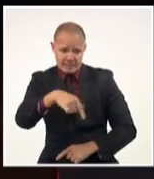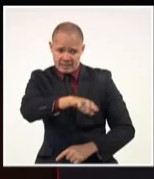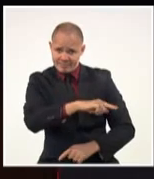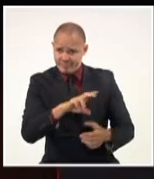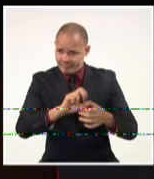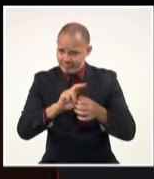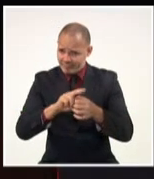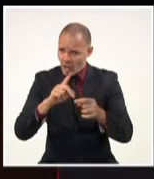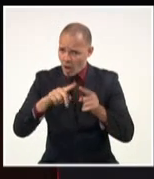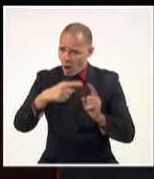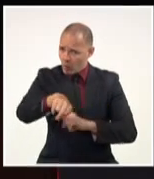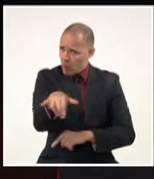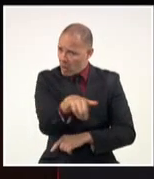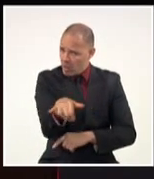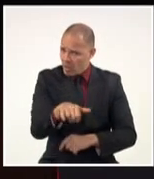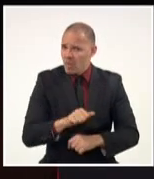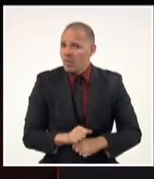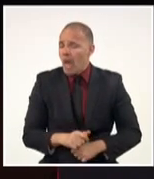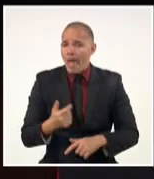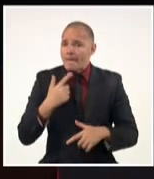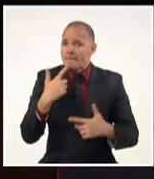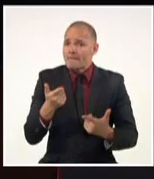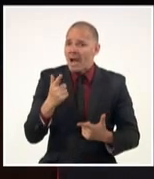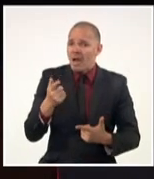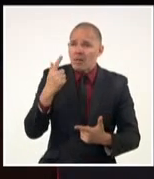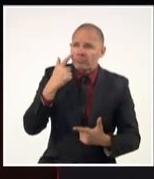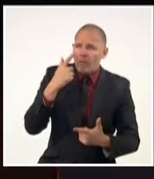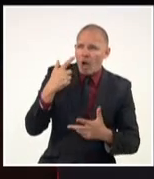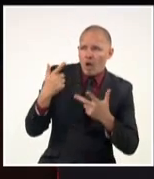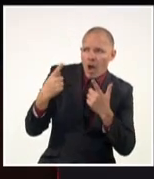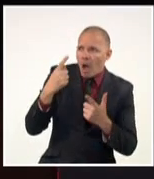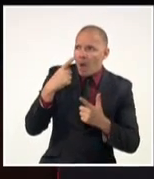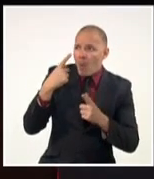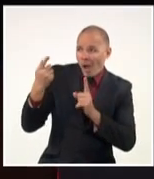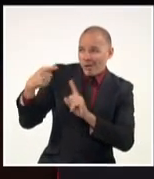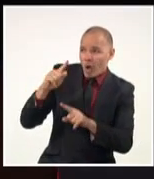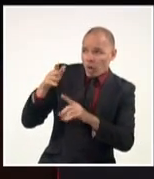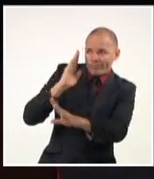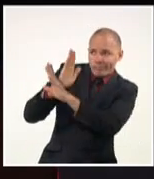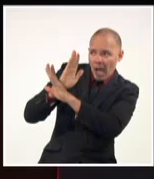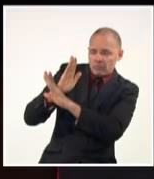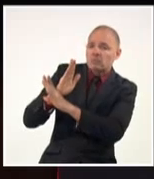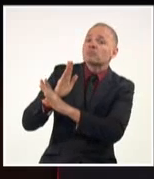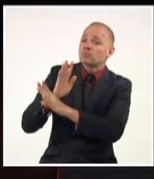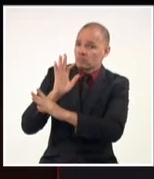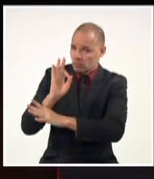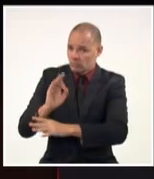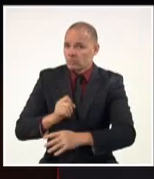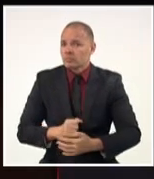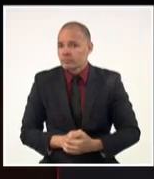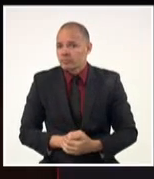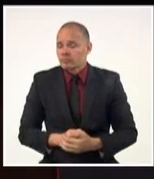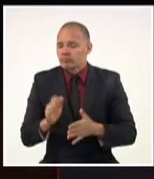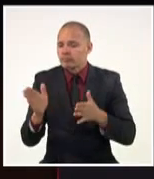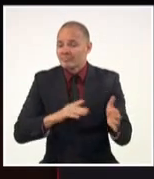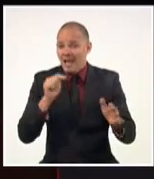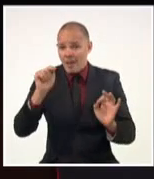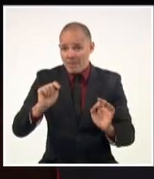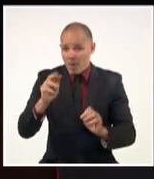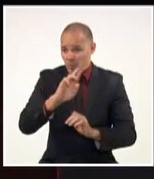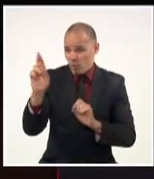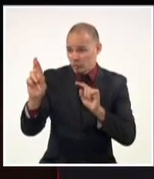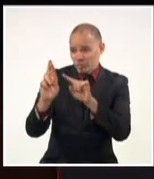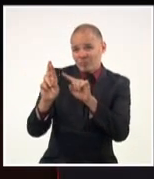orden interior para aplastar todo asomo de agresión imperialista. Esta es la revolución que